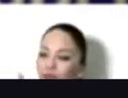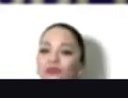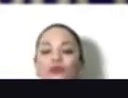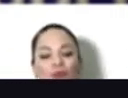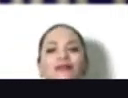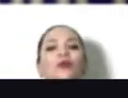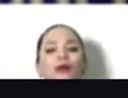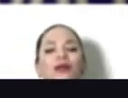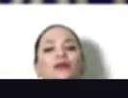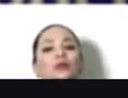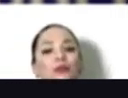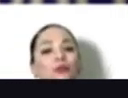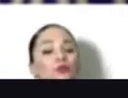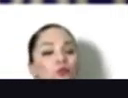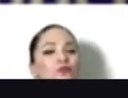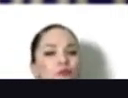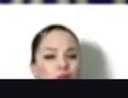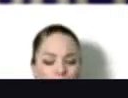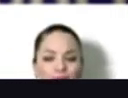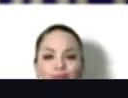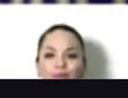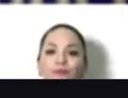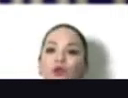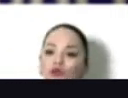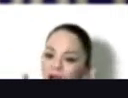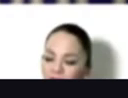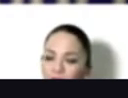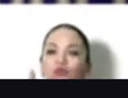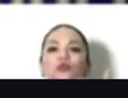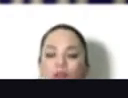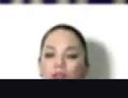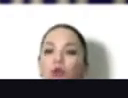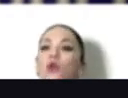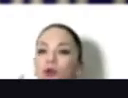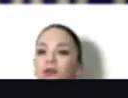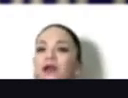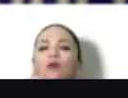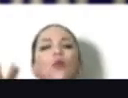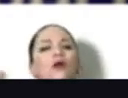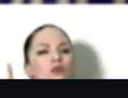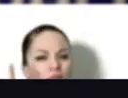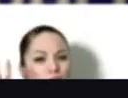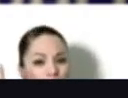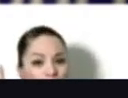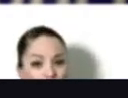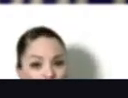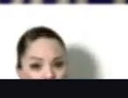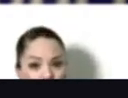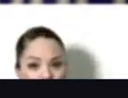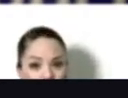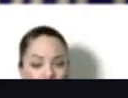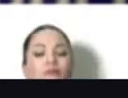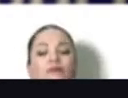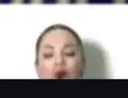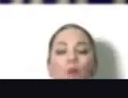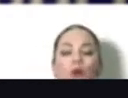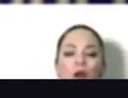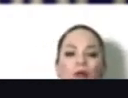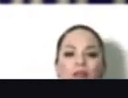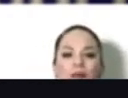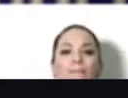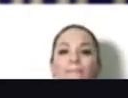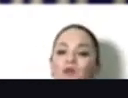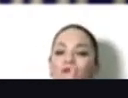que se pueda, hemos abierto pensiones de lesividad contra las 162 personas. Por el momento, pero van a ser